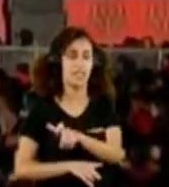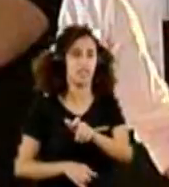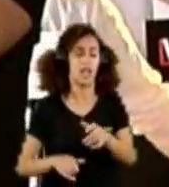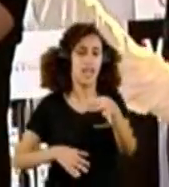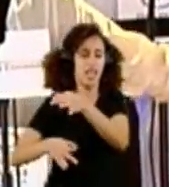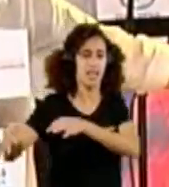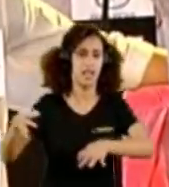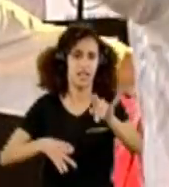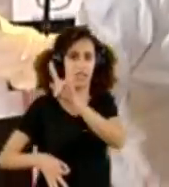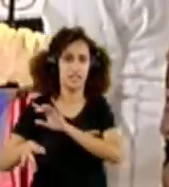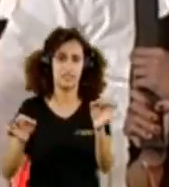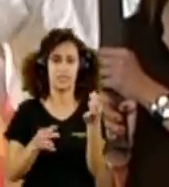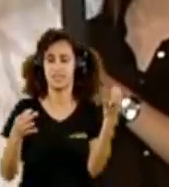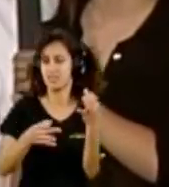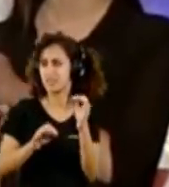entender nunca lo ajeno.